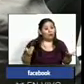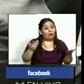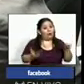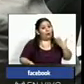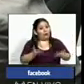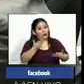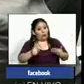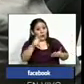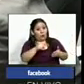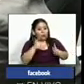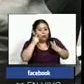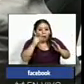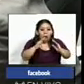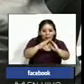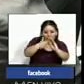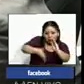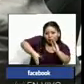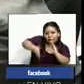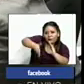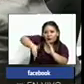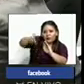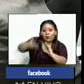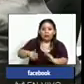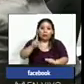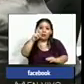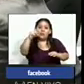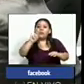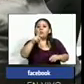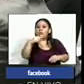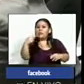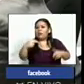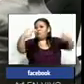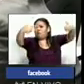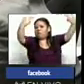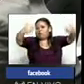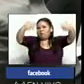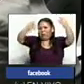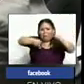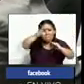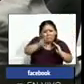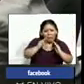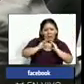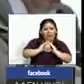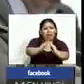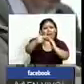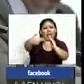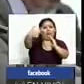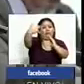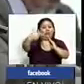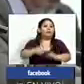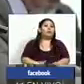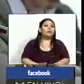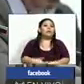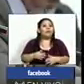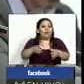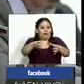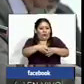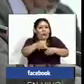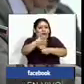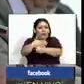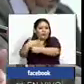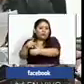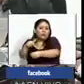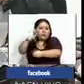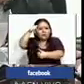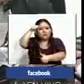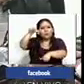que estemos en el pasaje poniendo 10 videovigilancias ahí o 10 cámaras en una sola calle. Pero los demás grupos parlamentarios